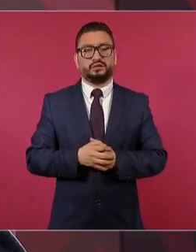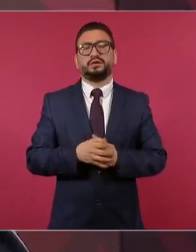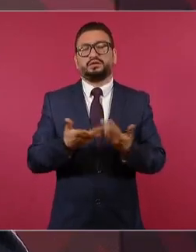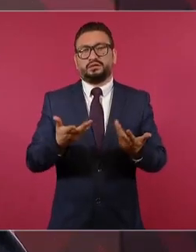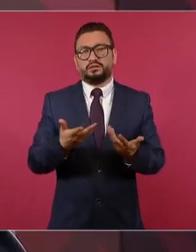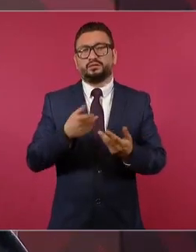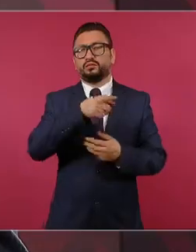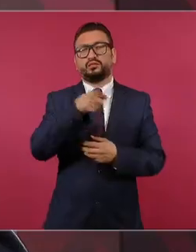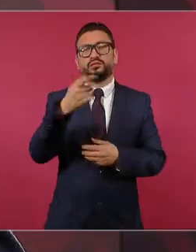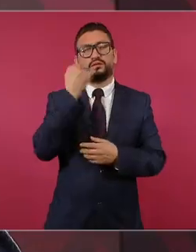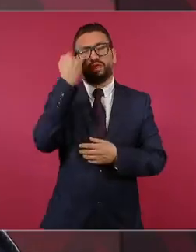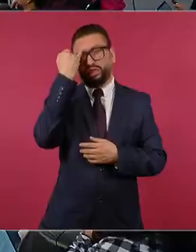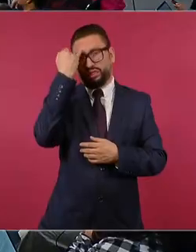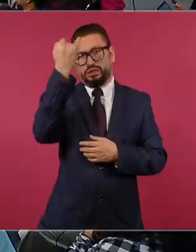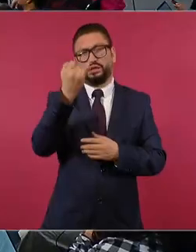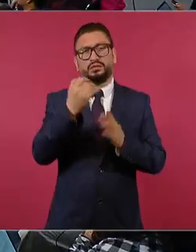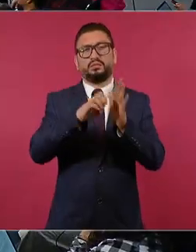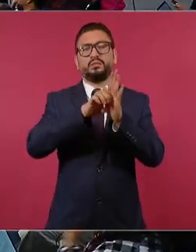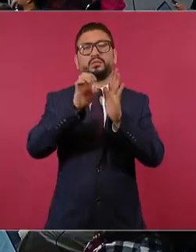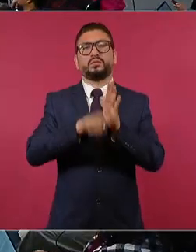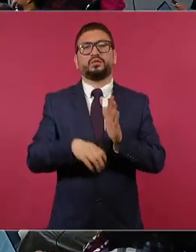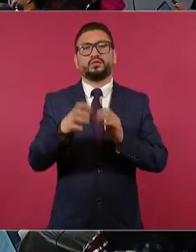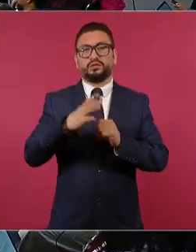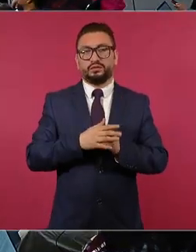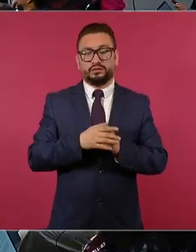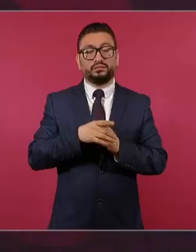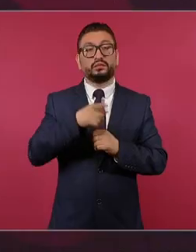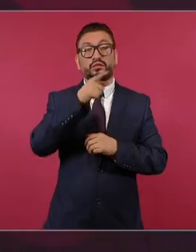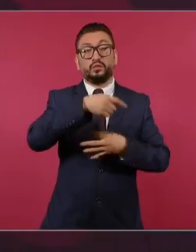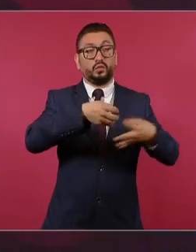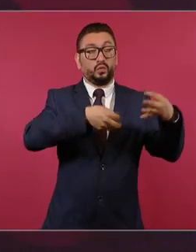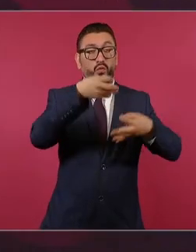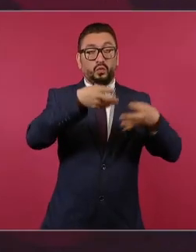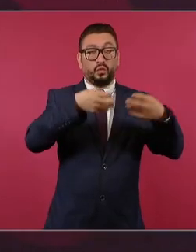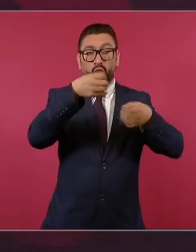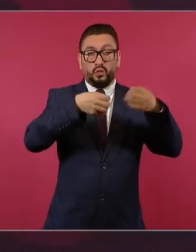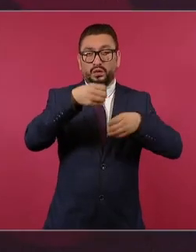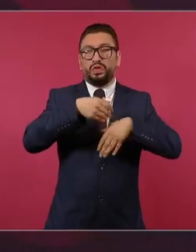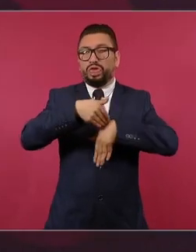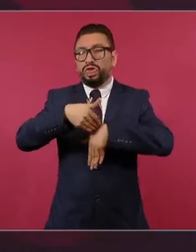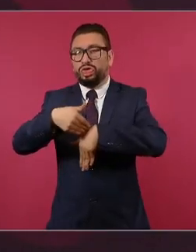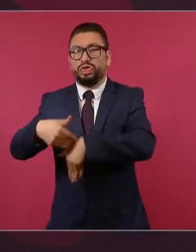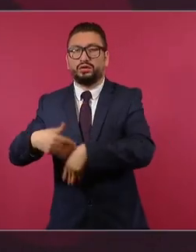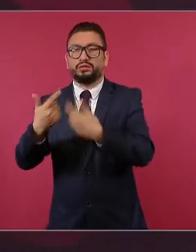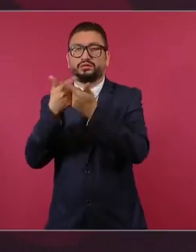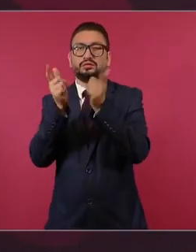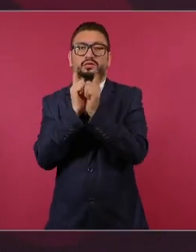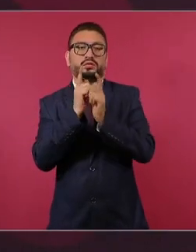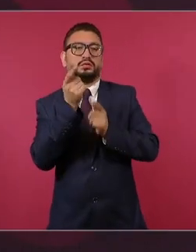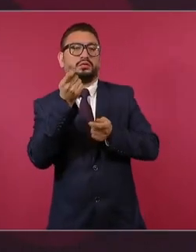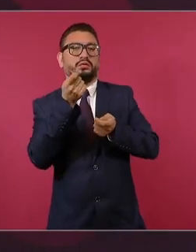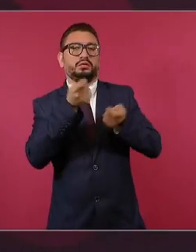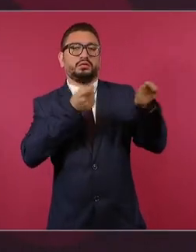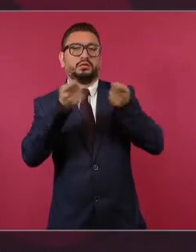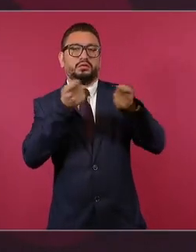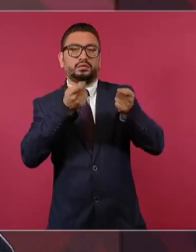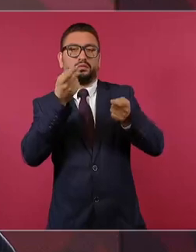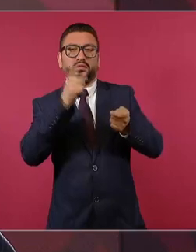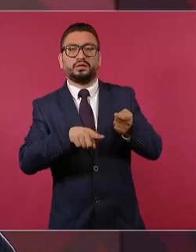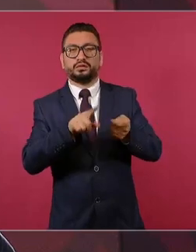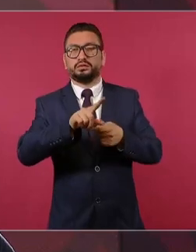Imagínense que los tienen ahí de empleados y encima de eso,